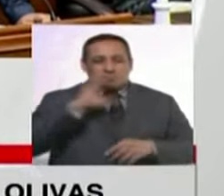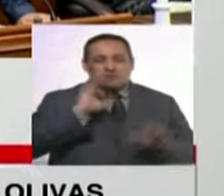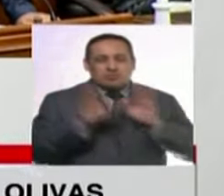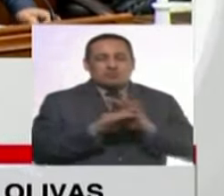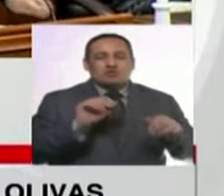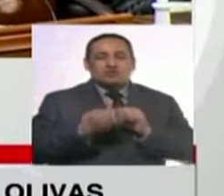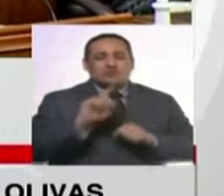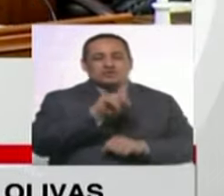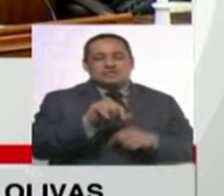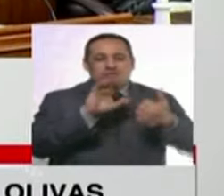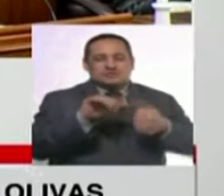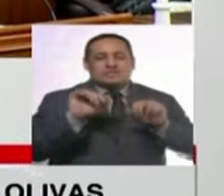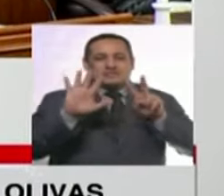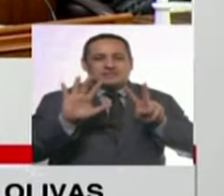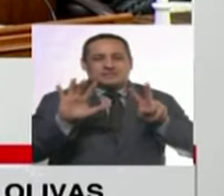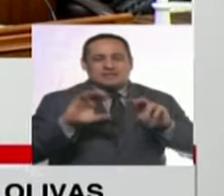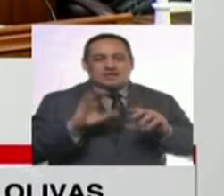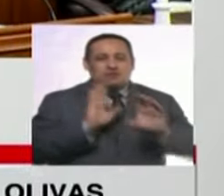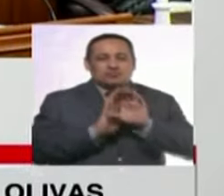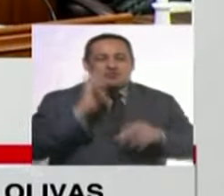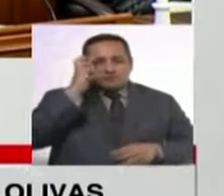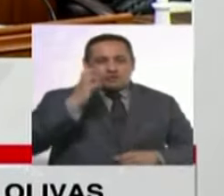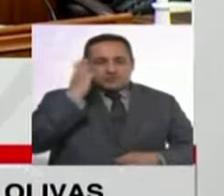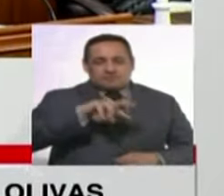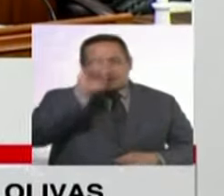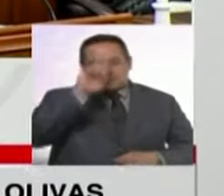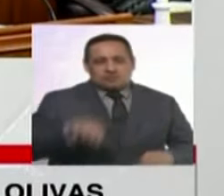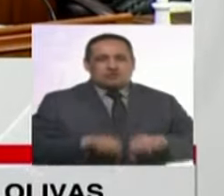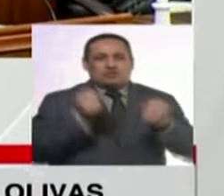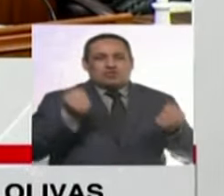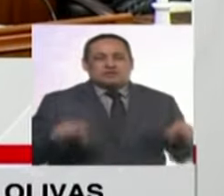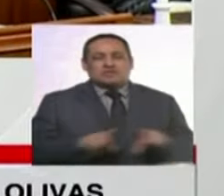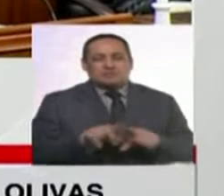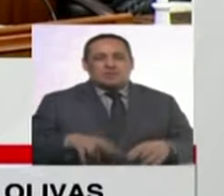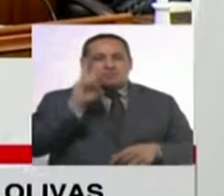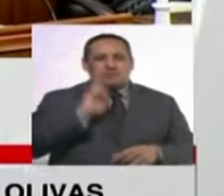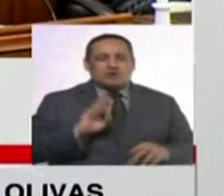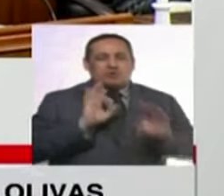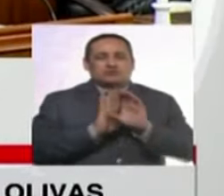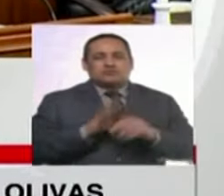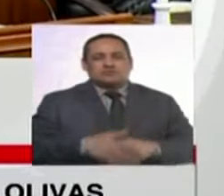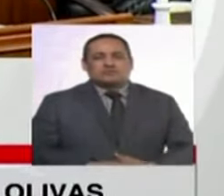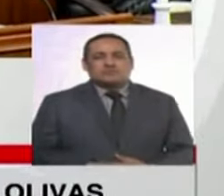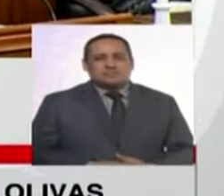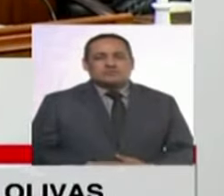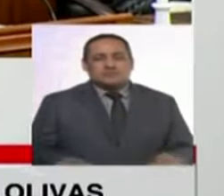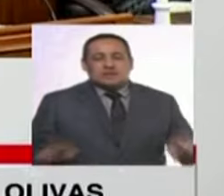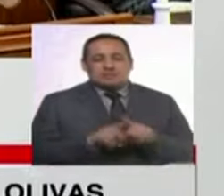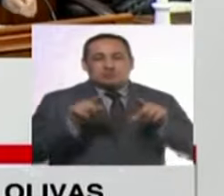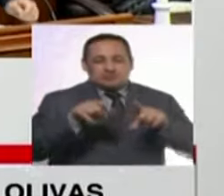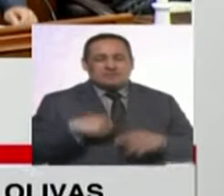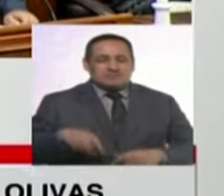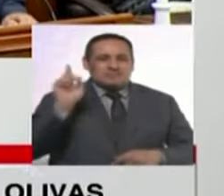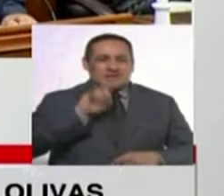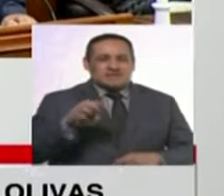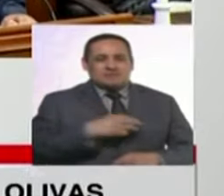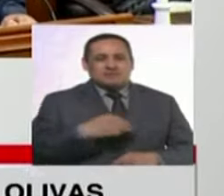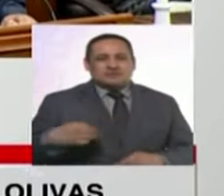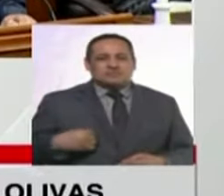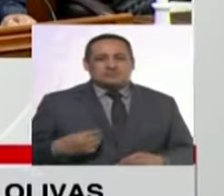167 de la constitución política del Perú destruye y viola la constitución usted miente señor